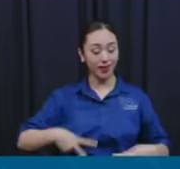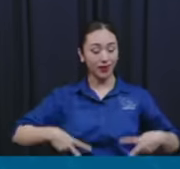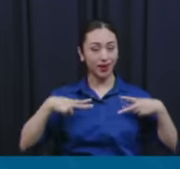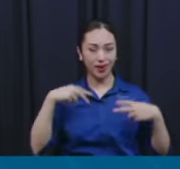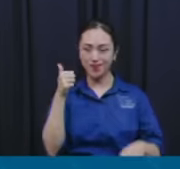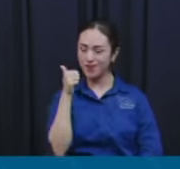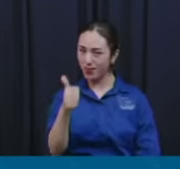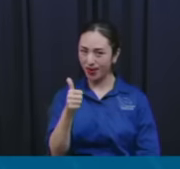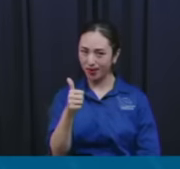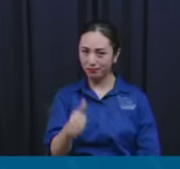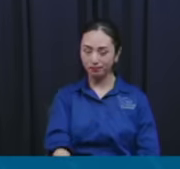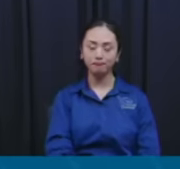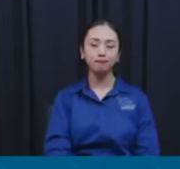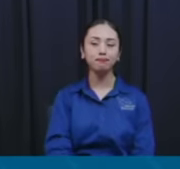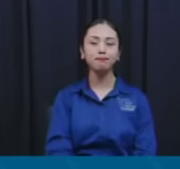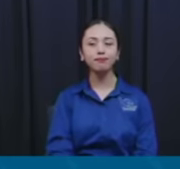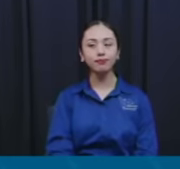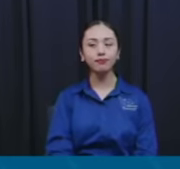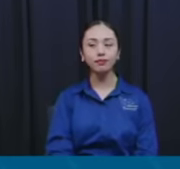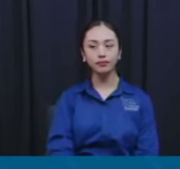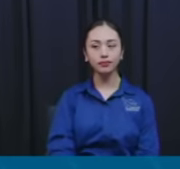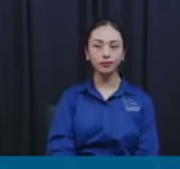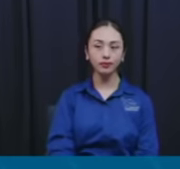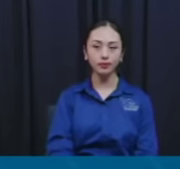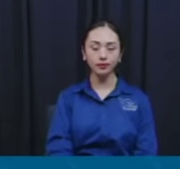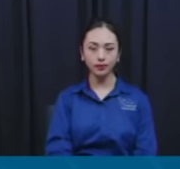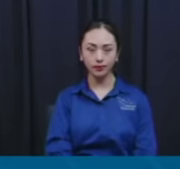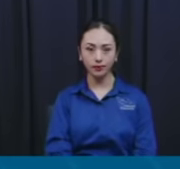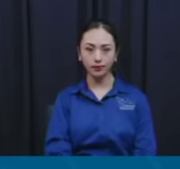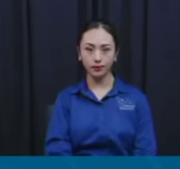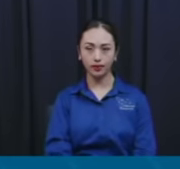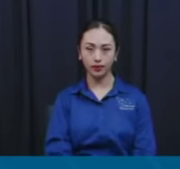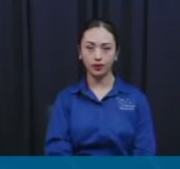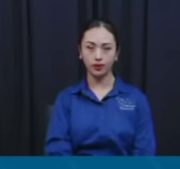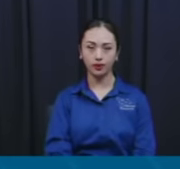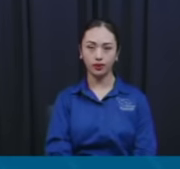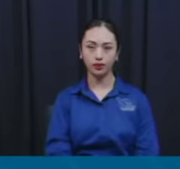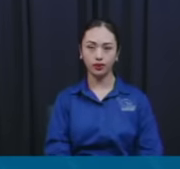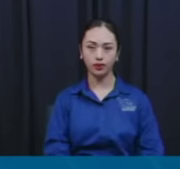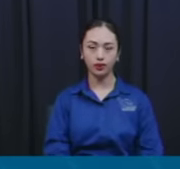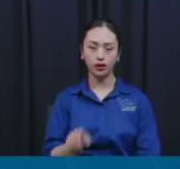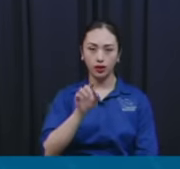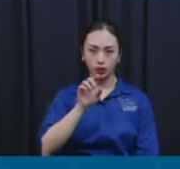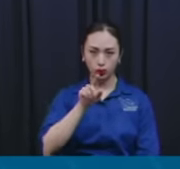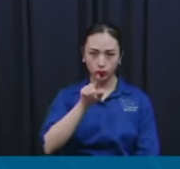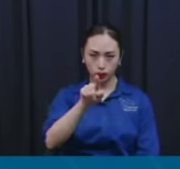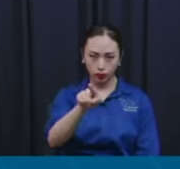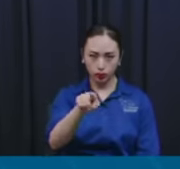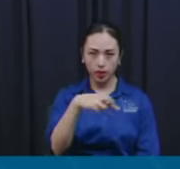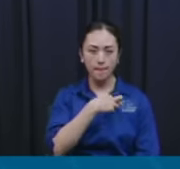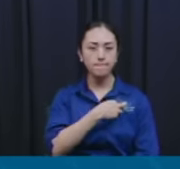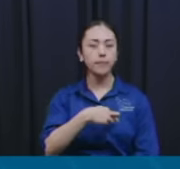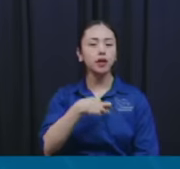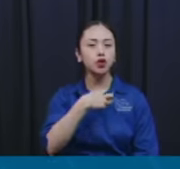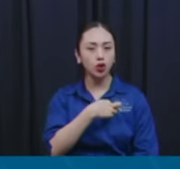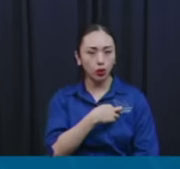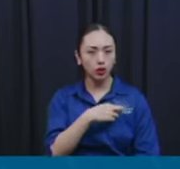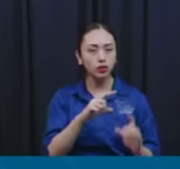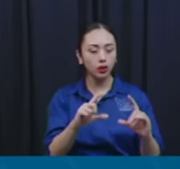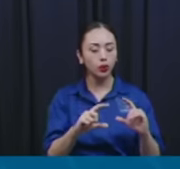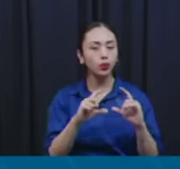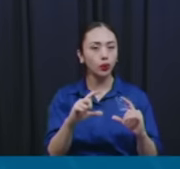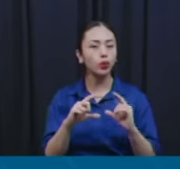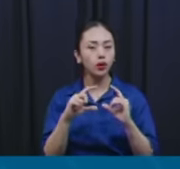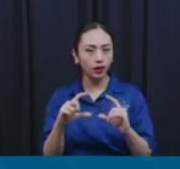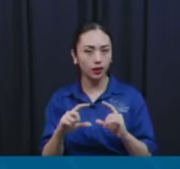dijimos por encima de todo vigila tus intenciones tus motivaciones qué te motiva a hacer determinadas cosas Pues de ellos brota